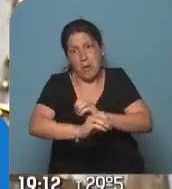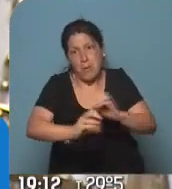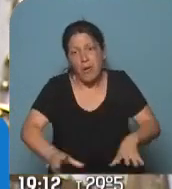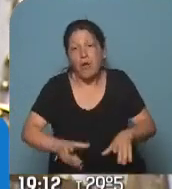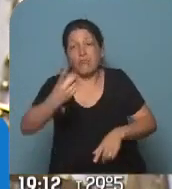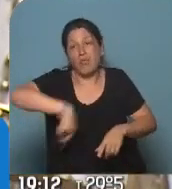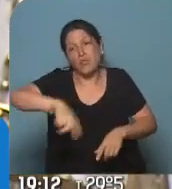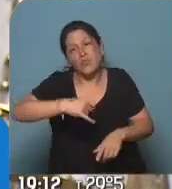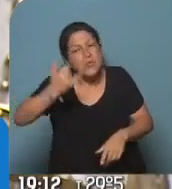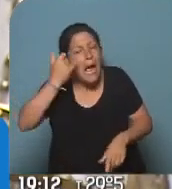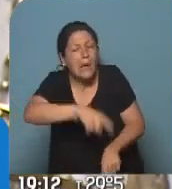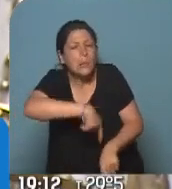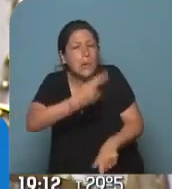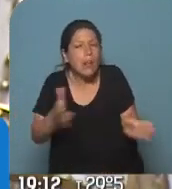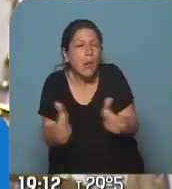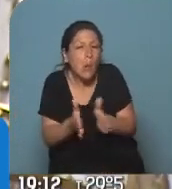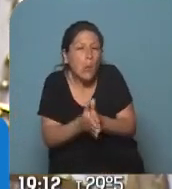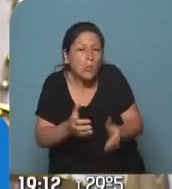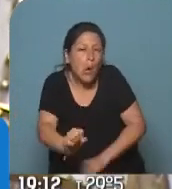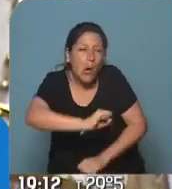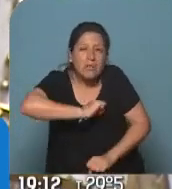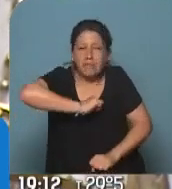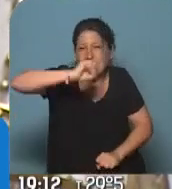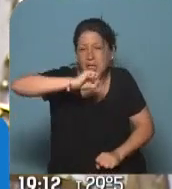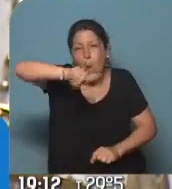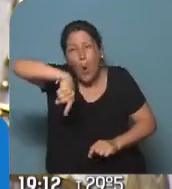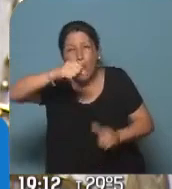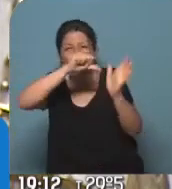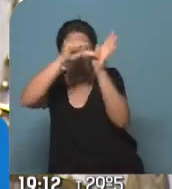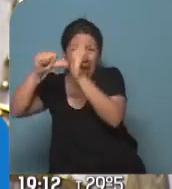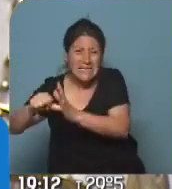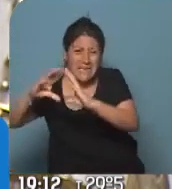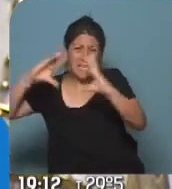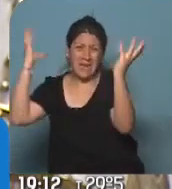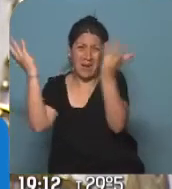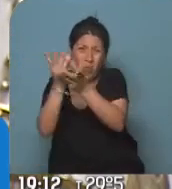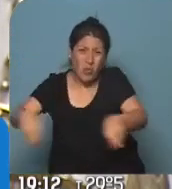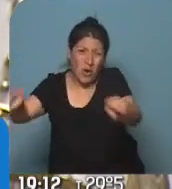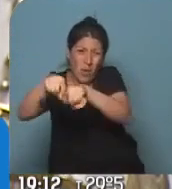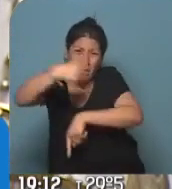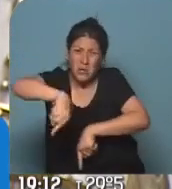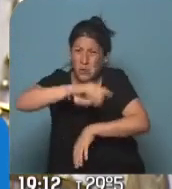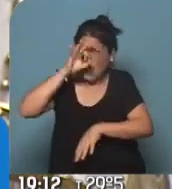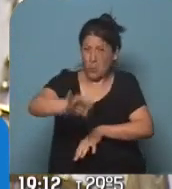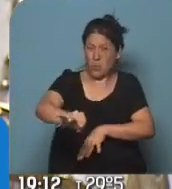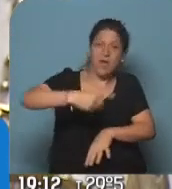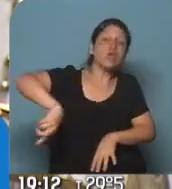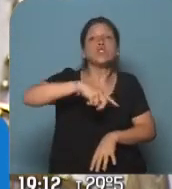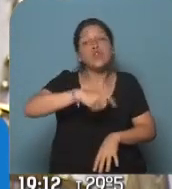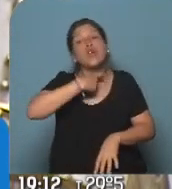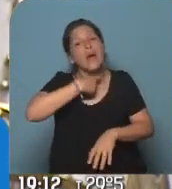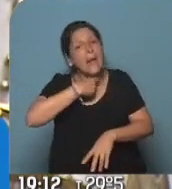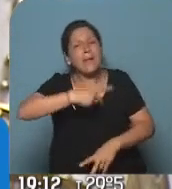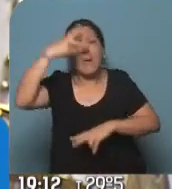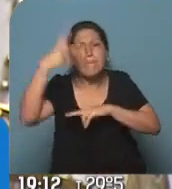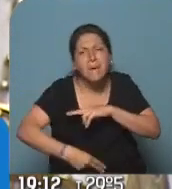inflación como ya muy pocos países en el mundo lo hacen. Entonces, estamos en el camino de intentar terminar con inflación, nos